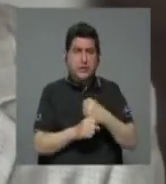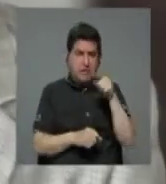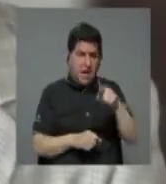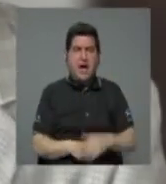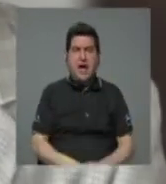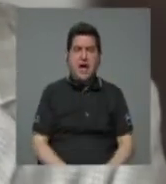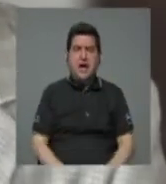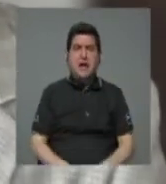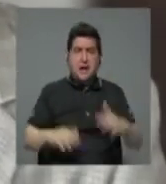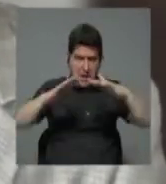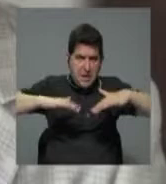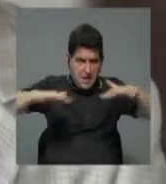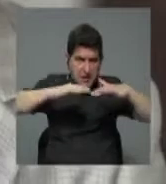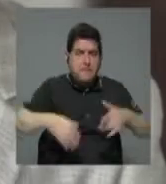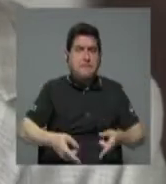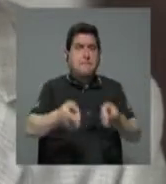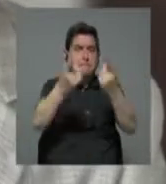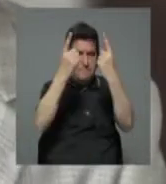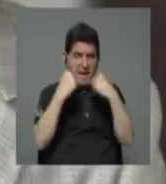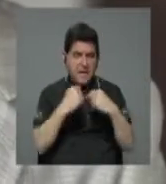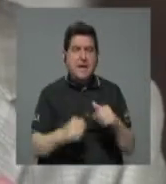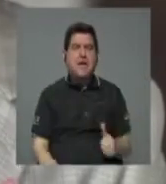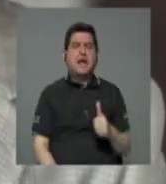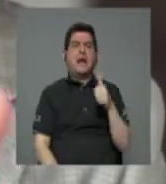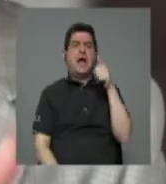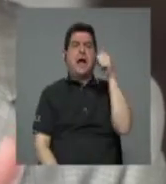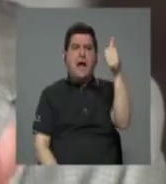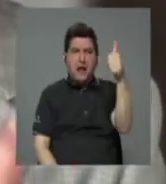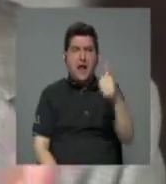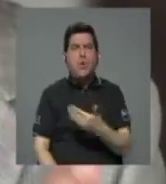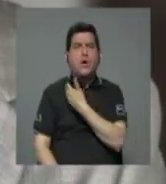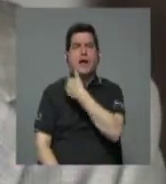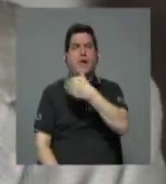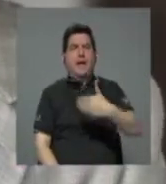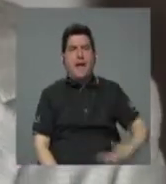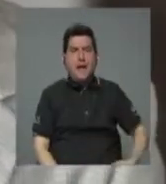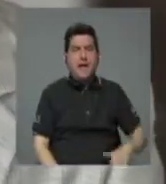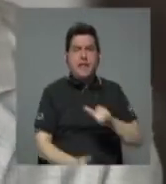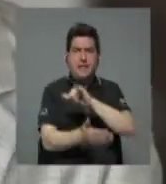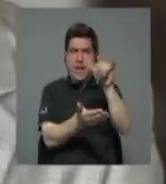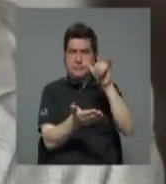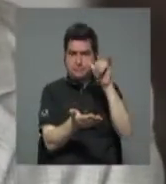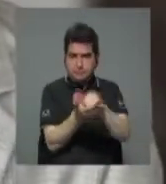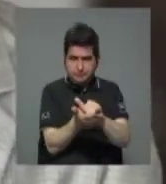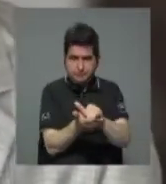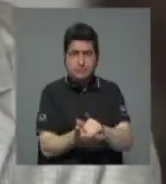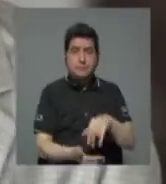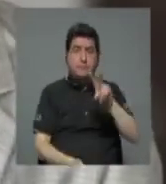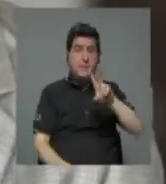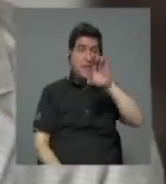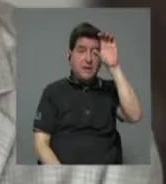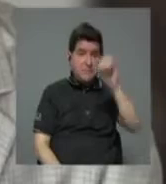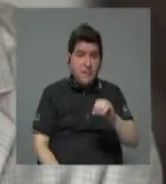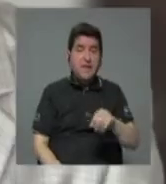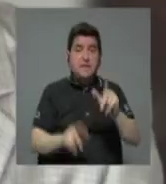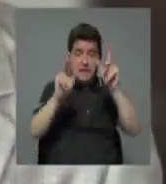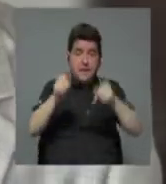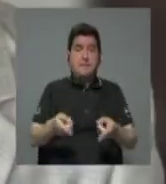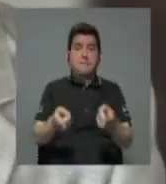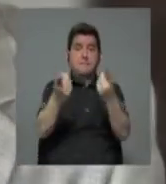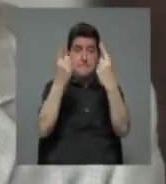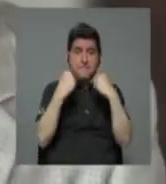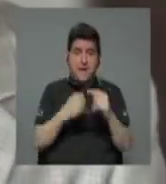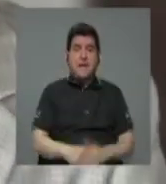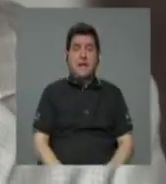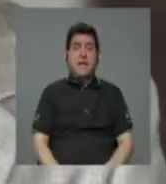parque proviene de las zonas de Alajuela, Heredia y San José. Y un 20% de nuestra población proviene de las